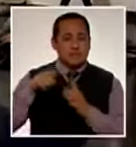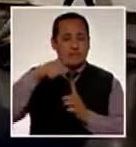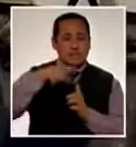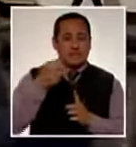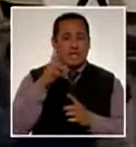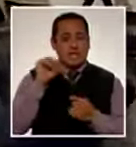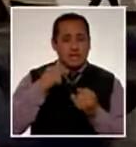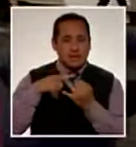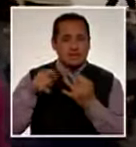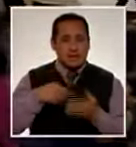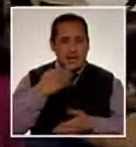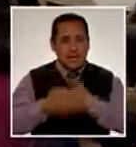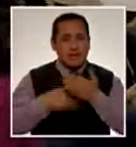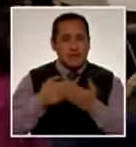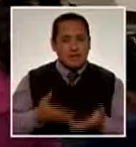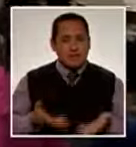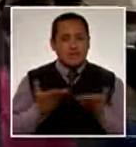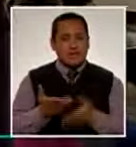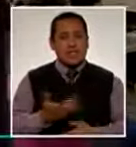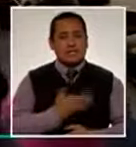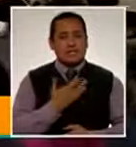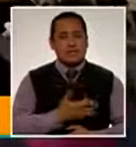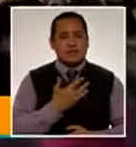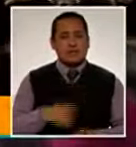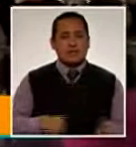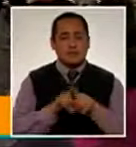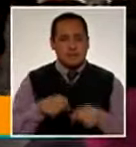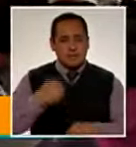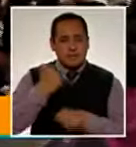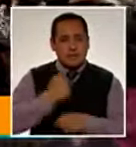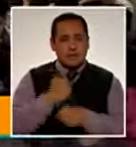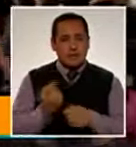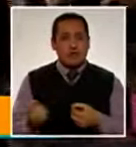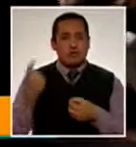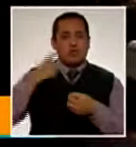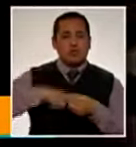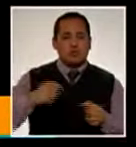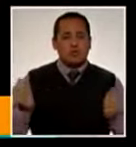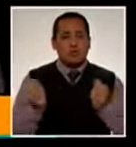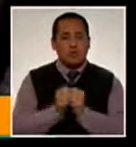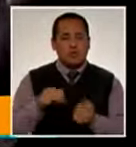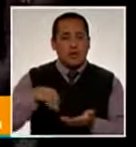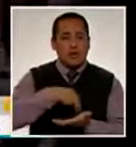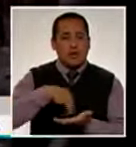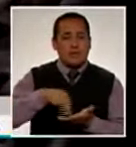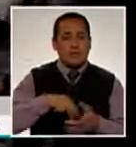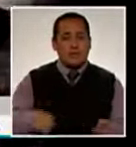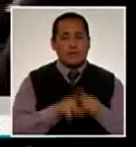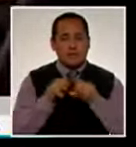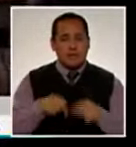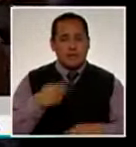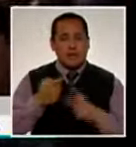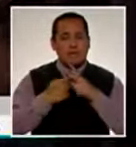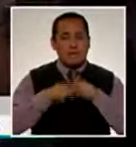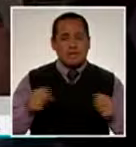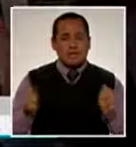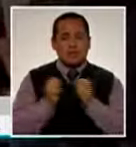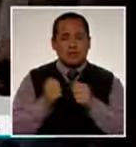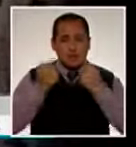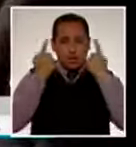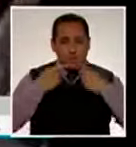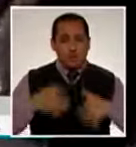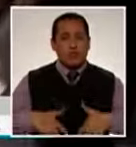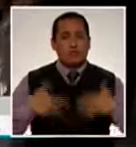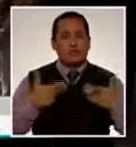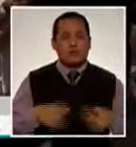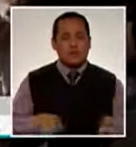Sus talleres y puestas en escena promueven la sensibilización y la acción inclusiva a través de la danza que emerge de acuerdo